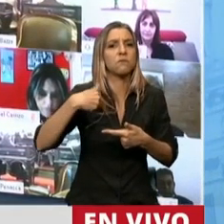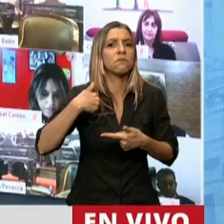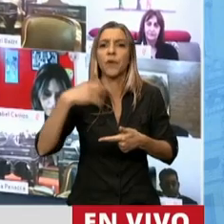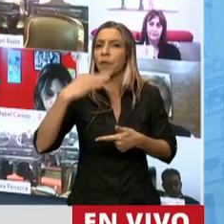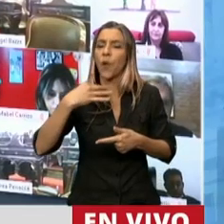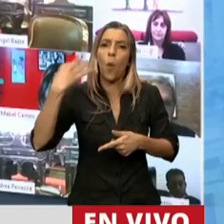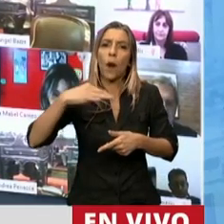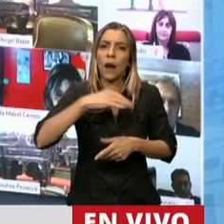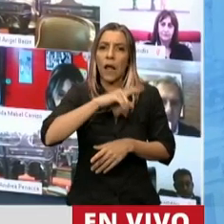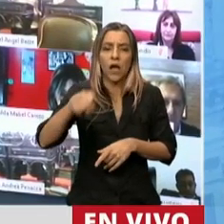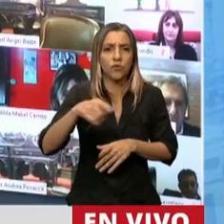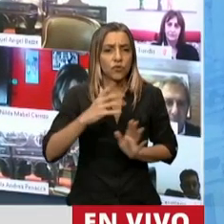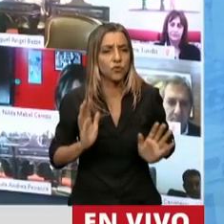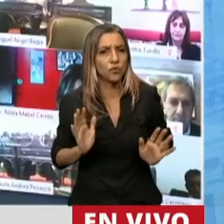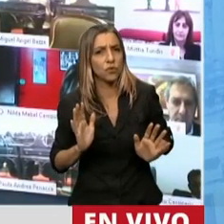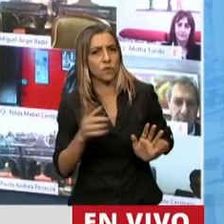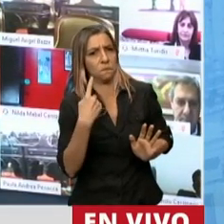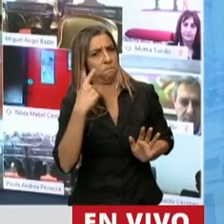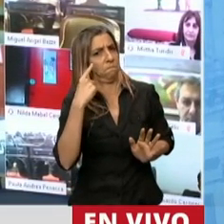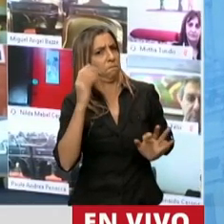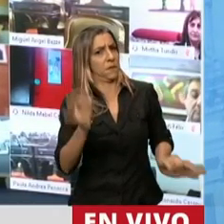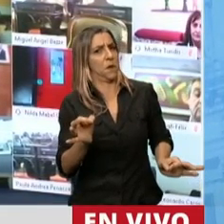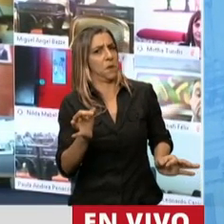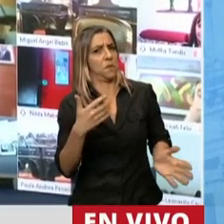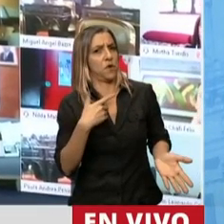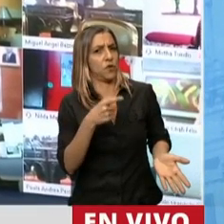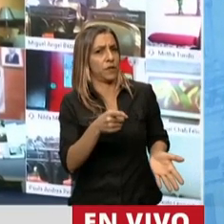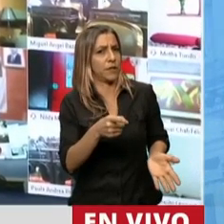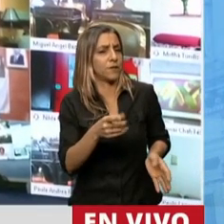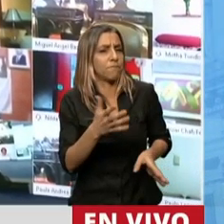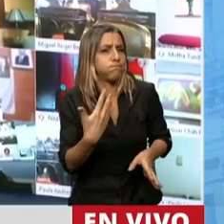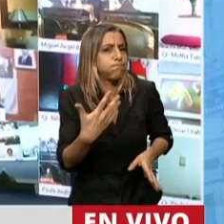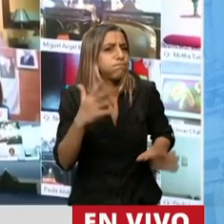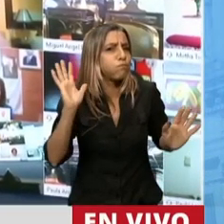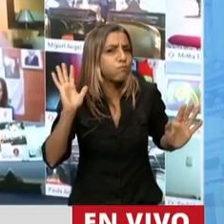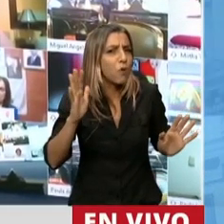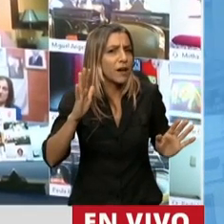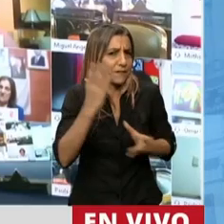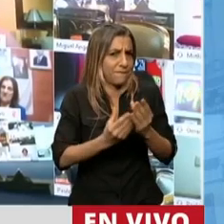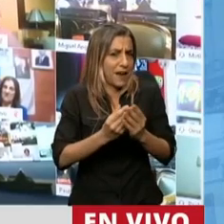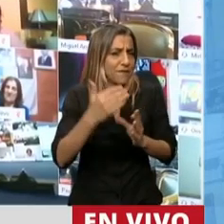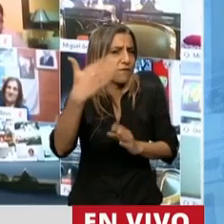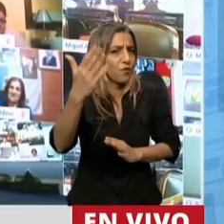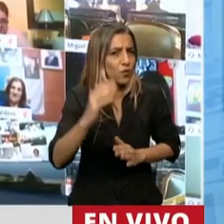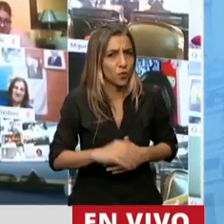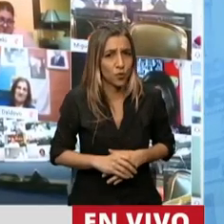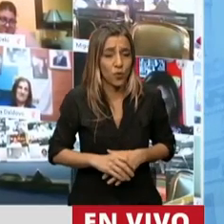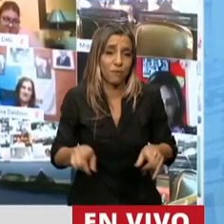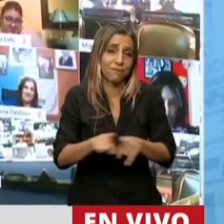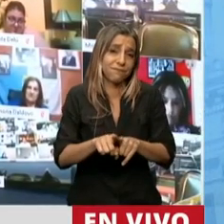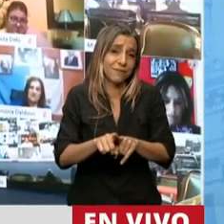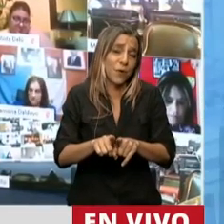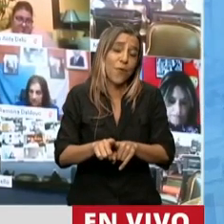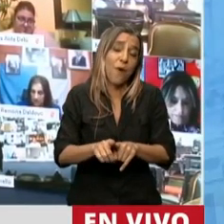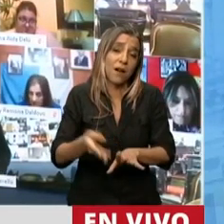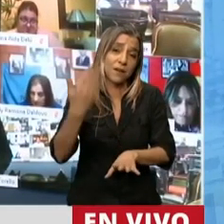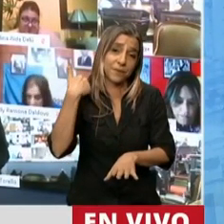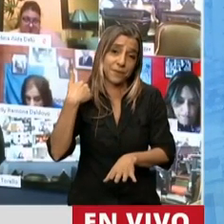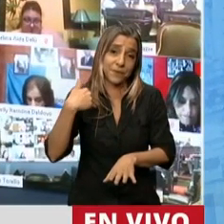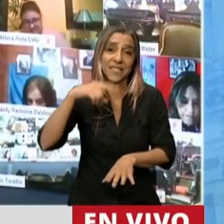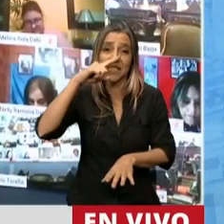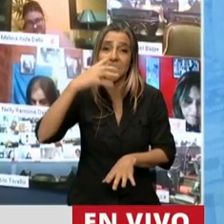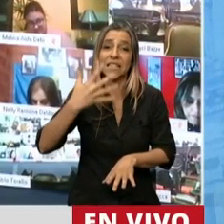régimen. Todos sabemos en qué puede terminar esto. No repitamos los errores de hace 75 años.